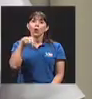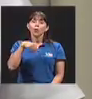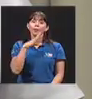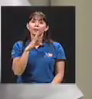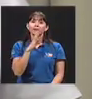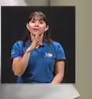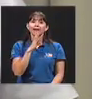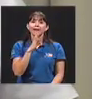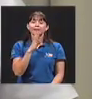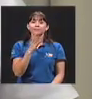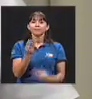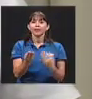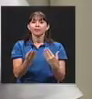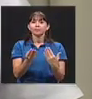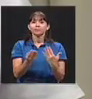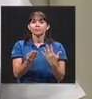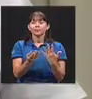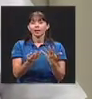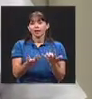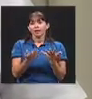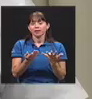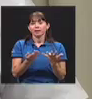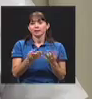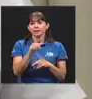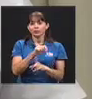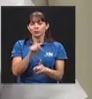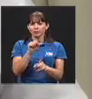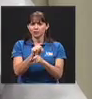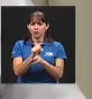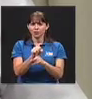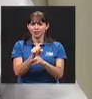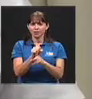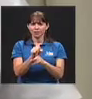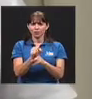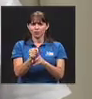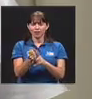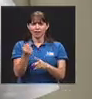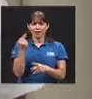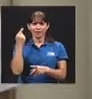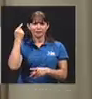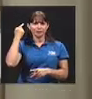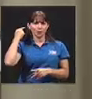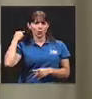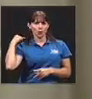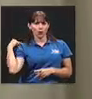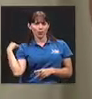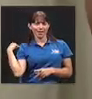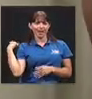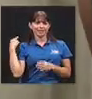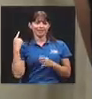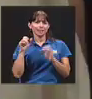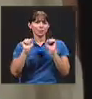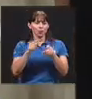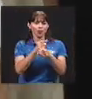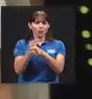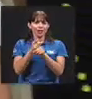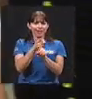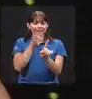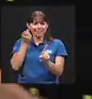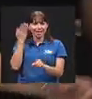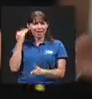hoy vamos a hablar de actitudes escolióticas que se pueden corregir desde la infancia. La